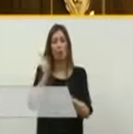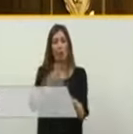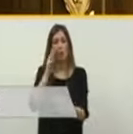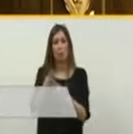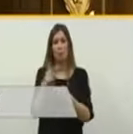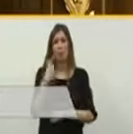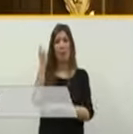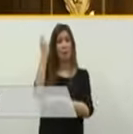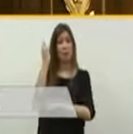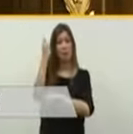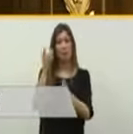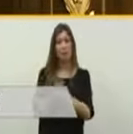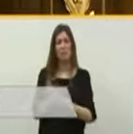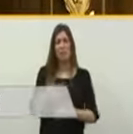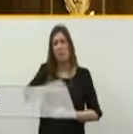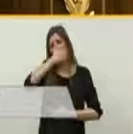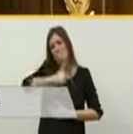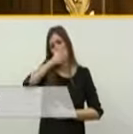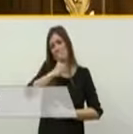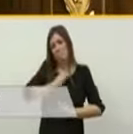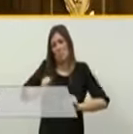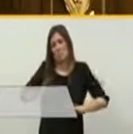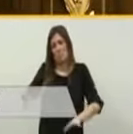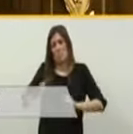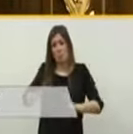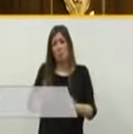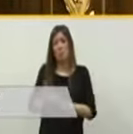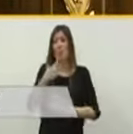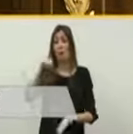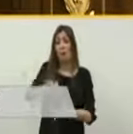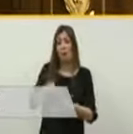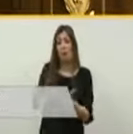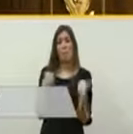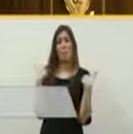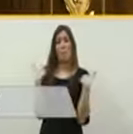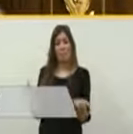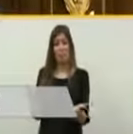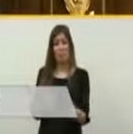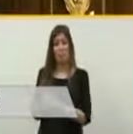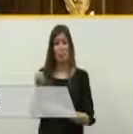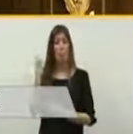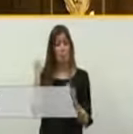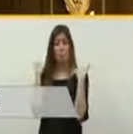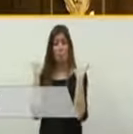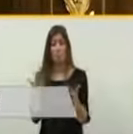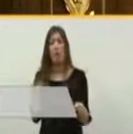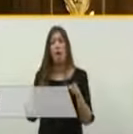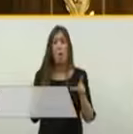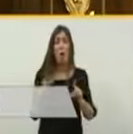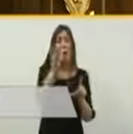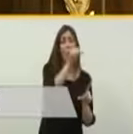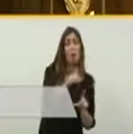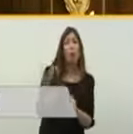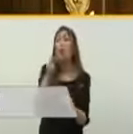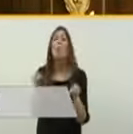después de meses de sitio, con la entrega de las llaves de la ciudad, es decir, del poder. Y ese es el problema, señorías,